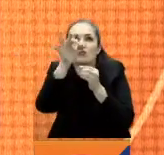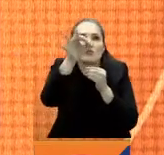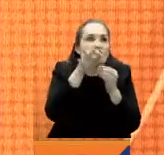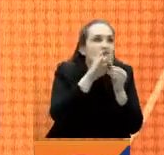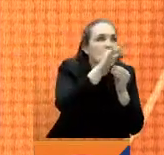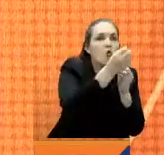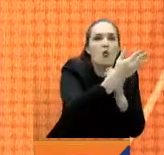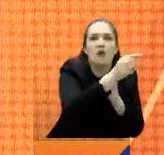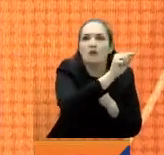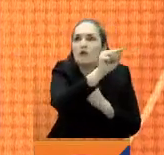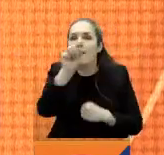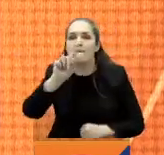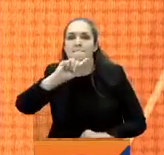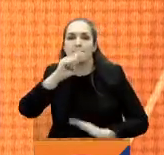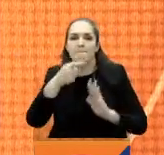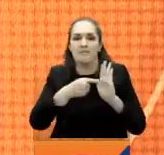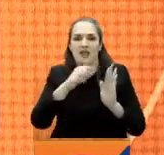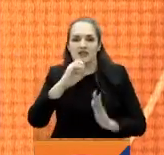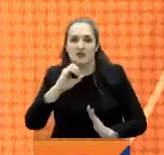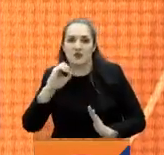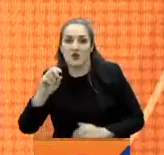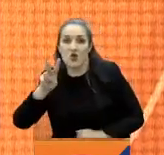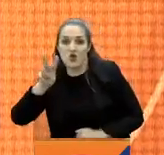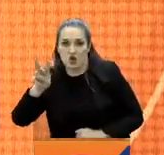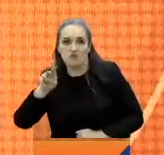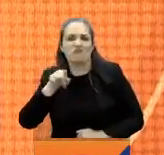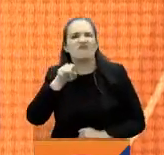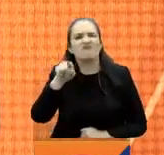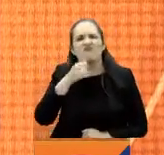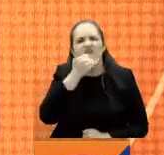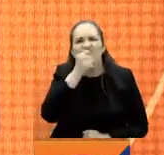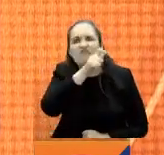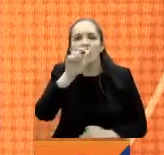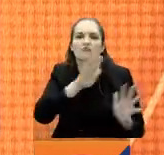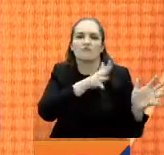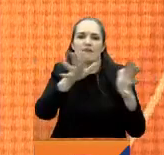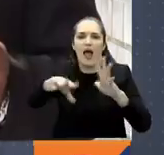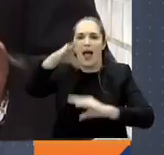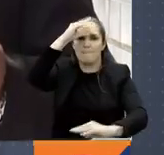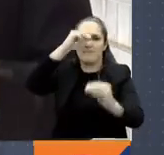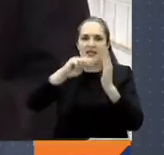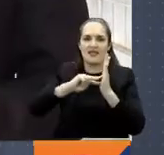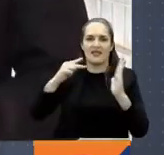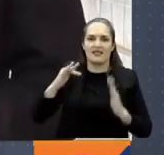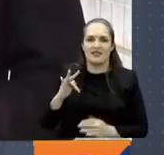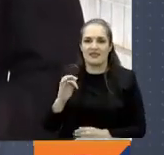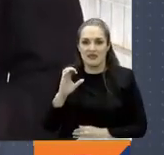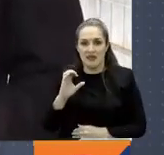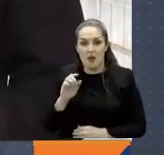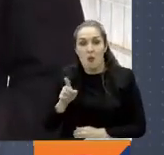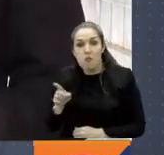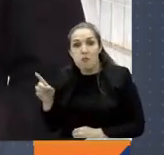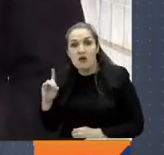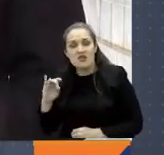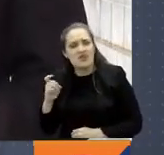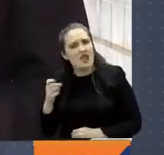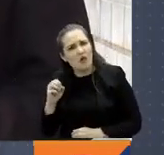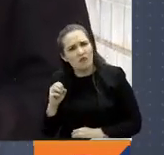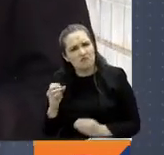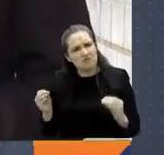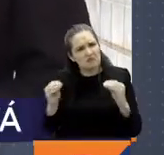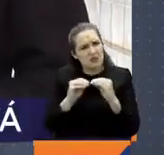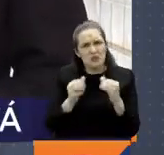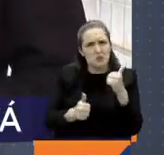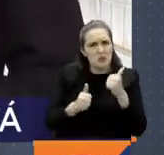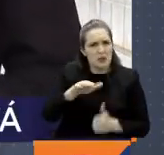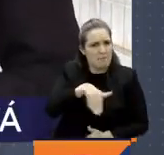digital gracias al programa Misión TIC, liderado por el Ministerio de las TIC. Diego Giraldo, buenas tardes. ¿Qué detalles se conocen de este programa?